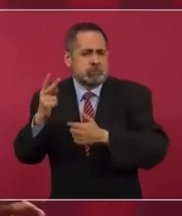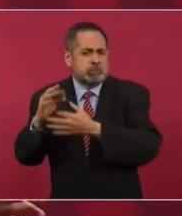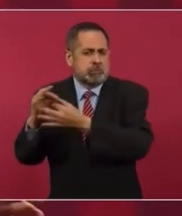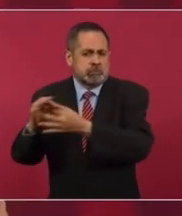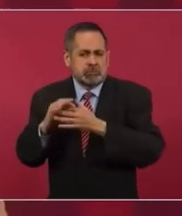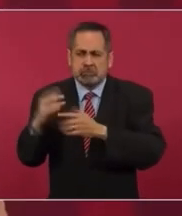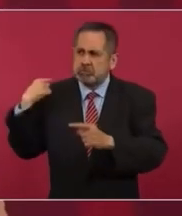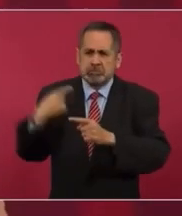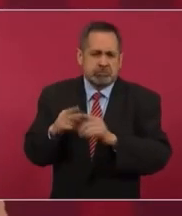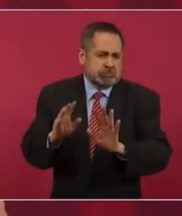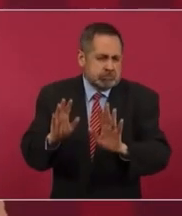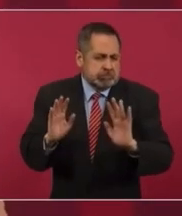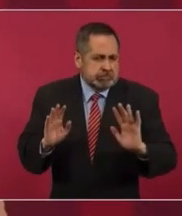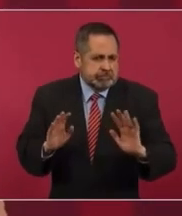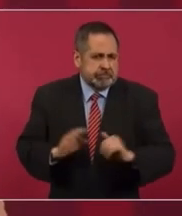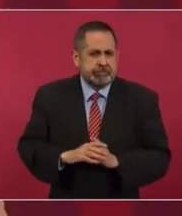hasta nuestros días.